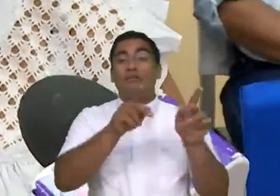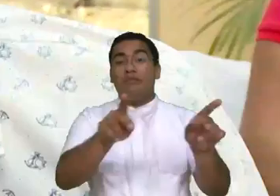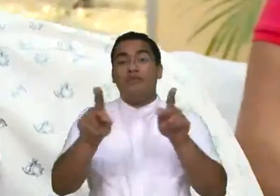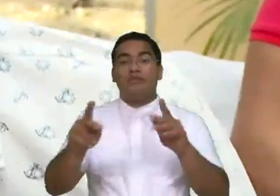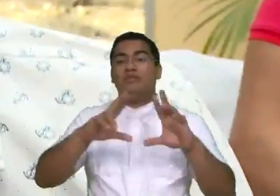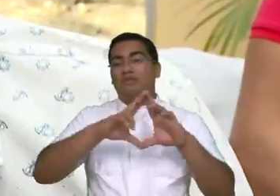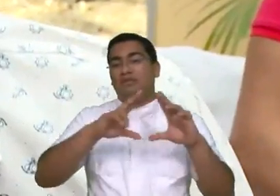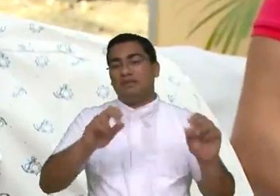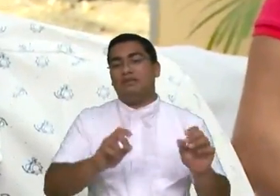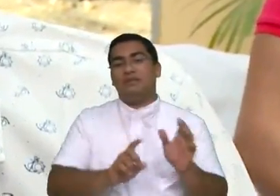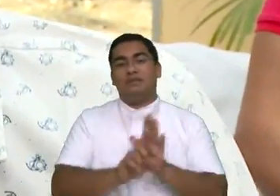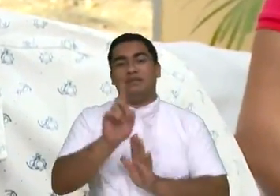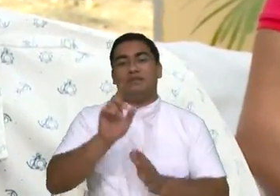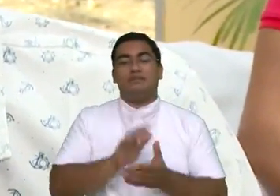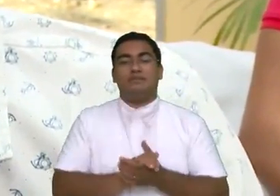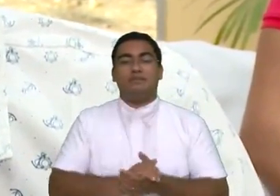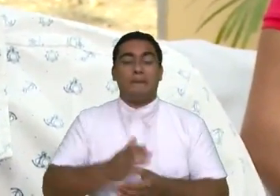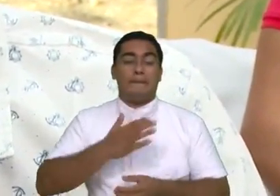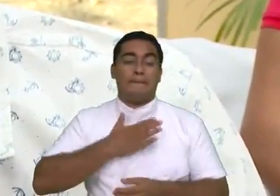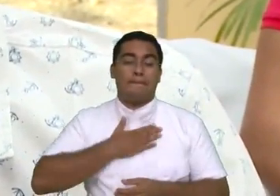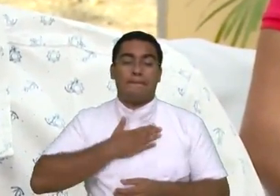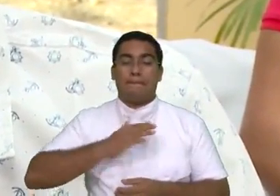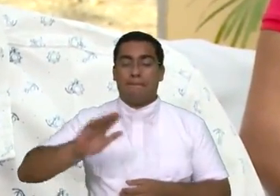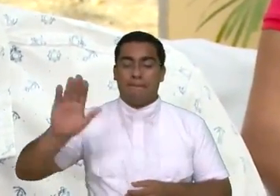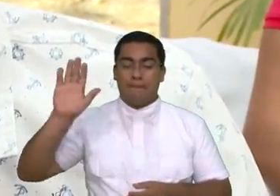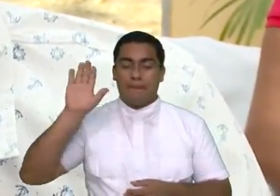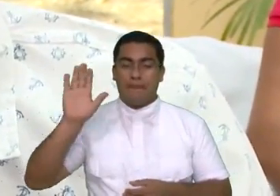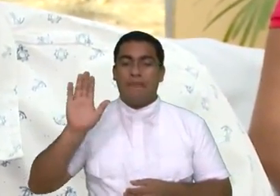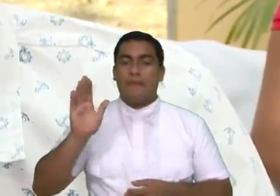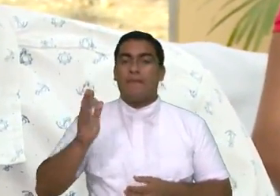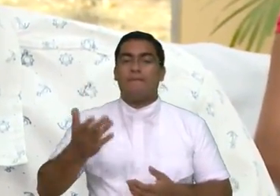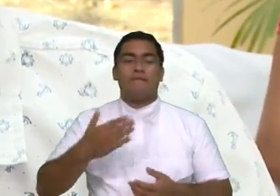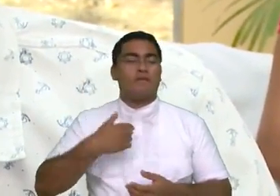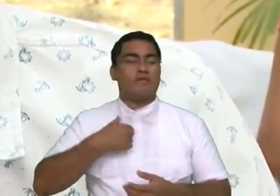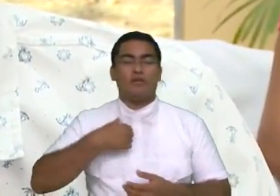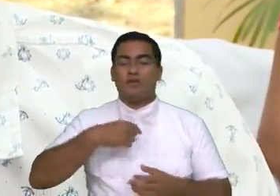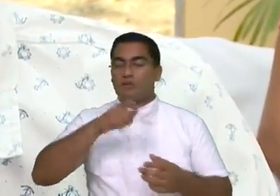del país. Mi compromiso, pues, es siempre mantener esa excelencia